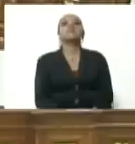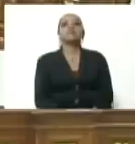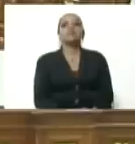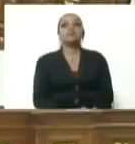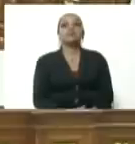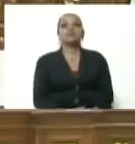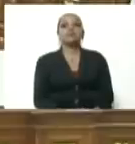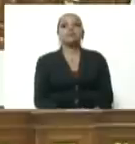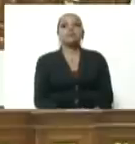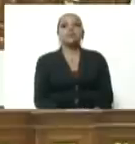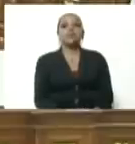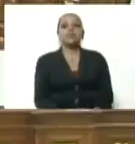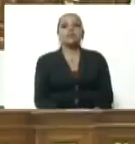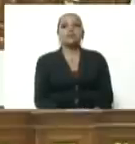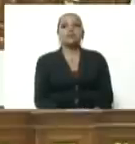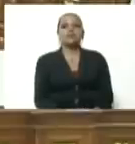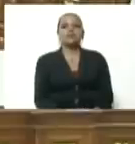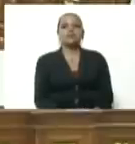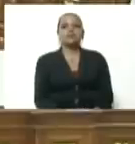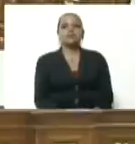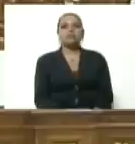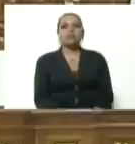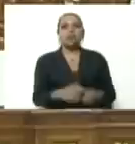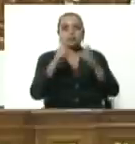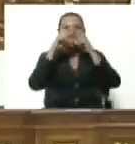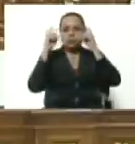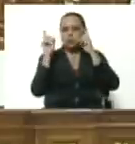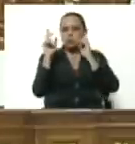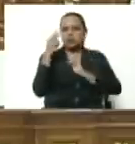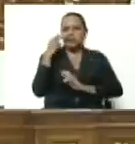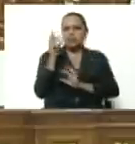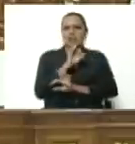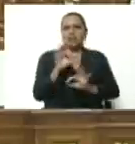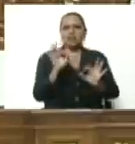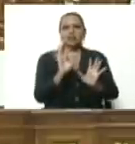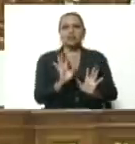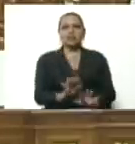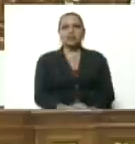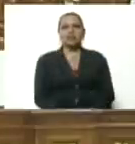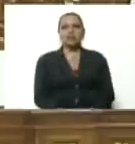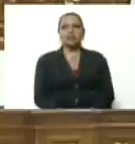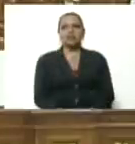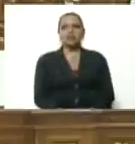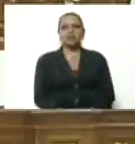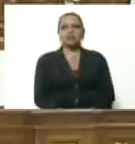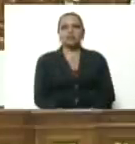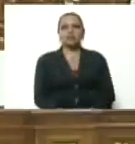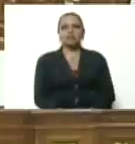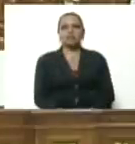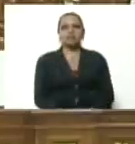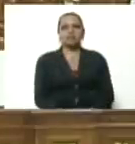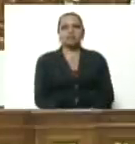¿Ah? Ni se nota, ¿vale? ¿Ah?